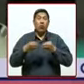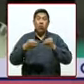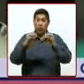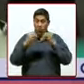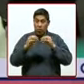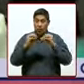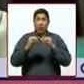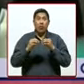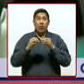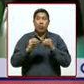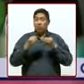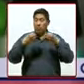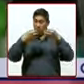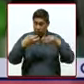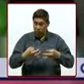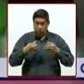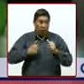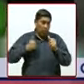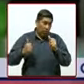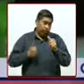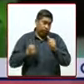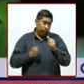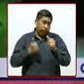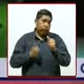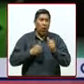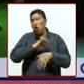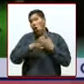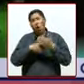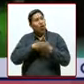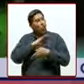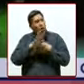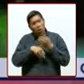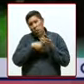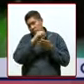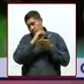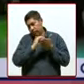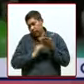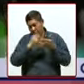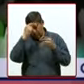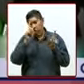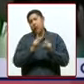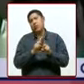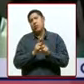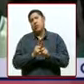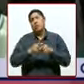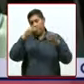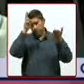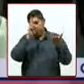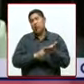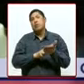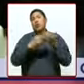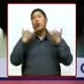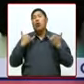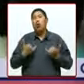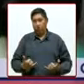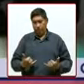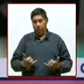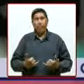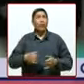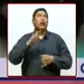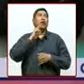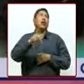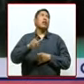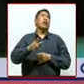va a establecer un mecanismo de seguimiento para todos los memorándum, los acuerdos que se han firmado el día de hoy,